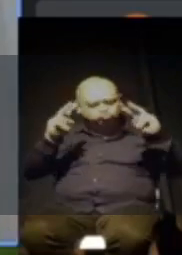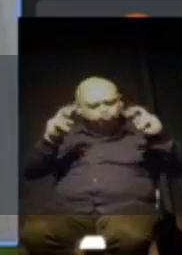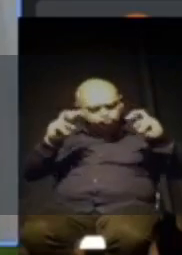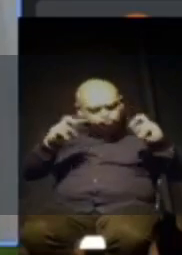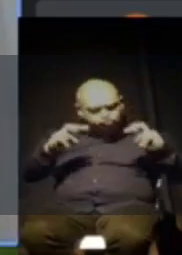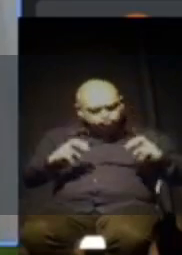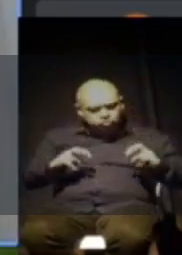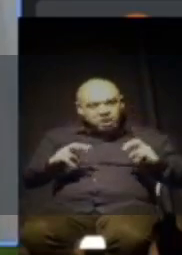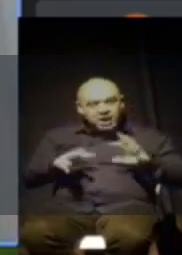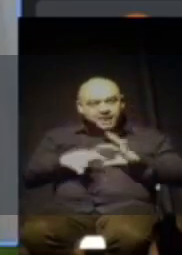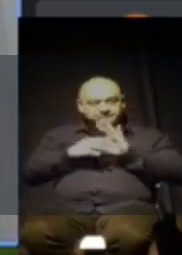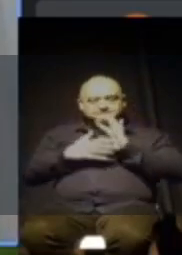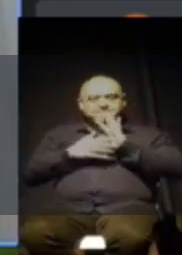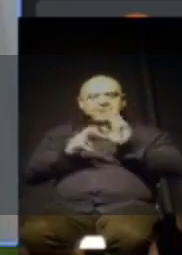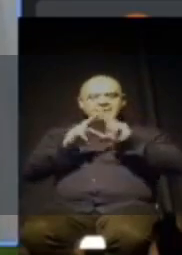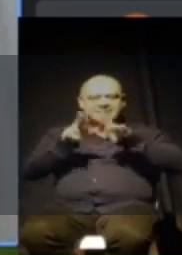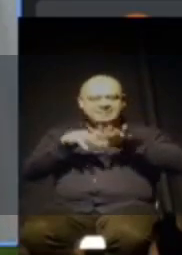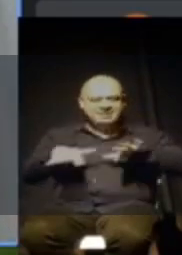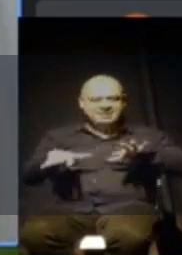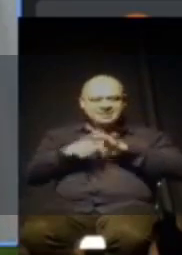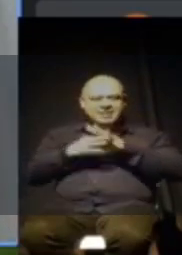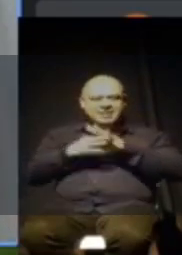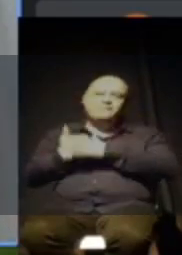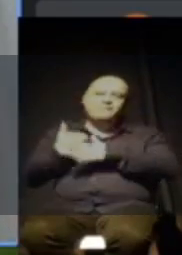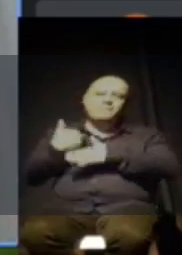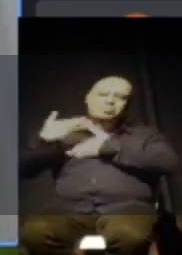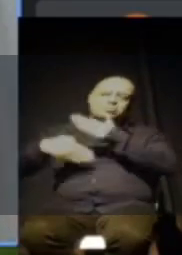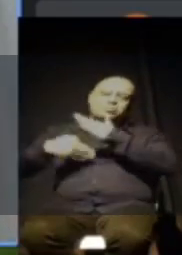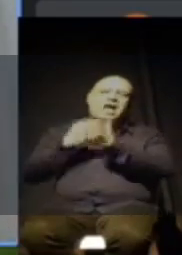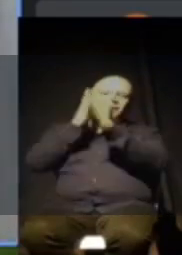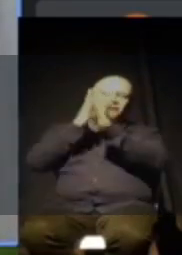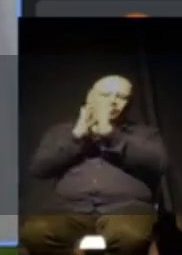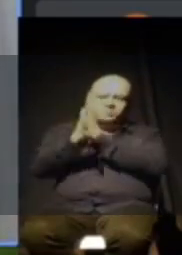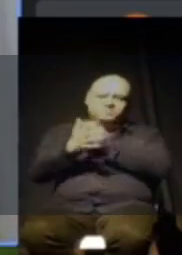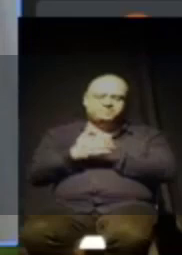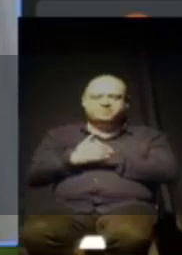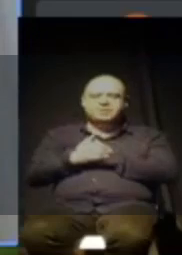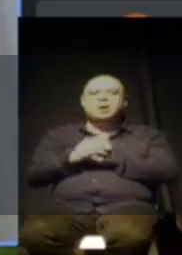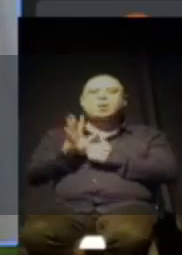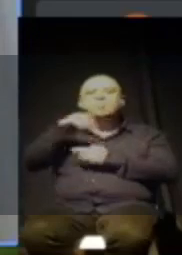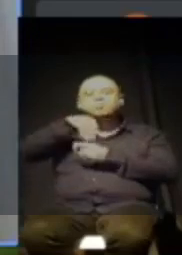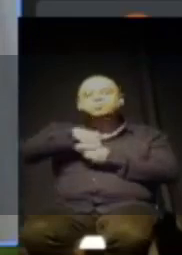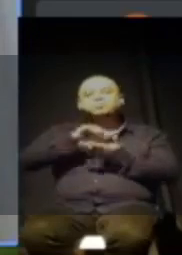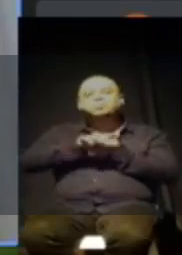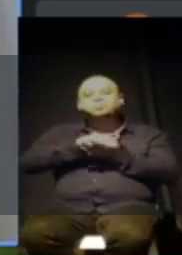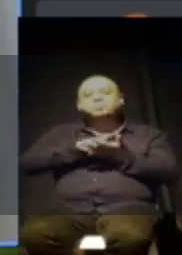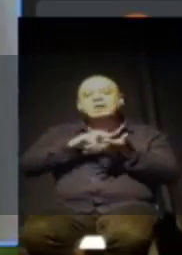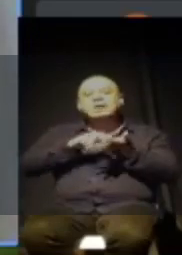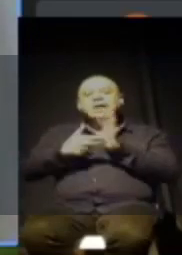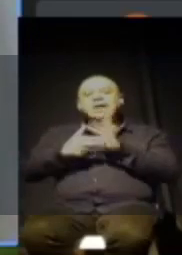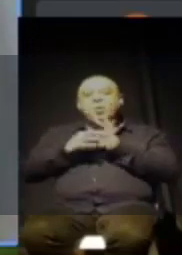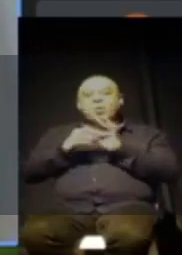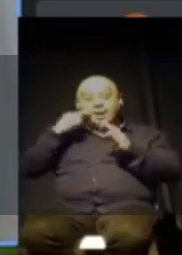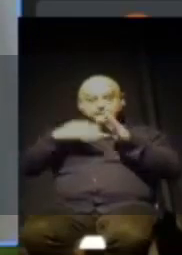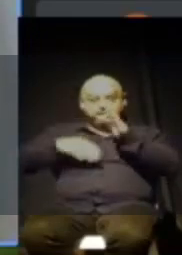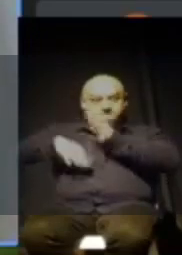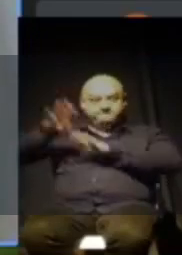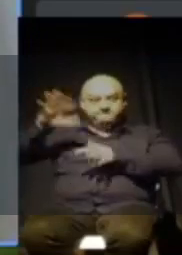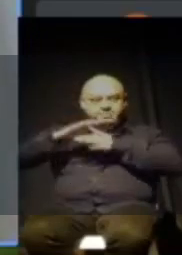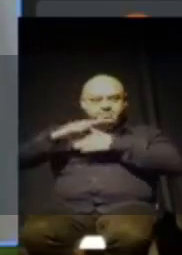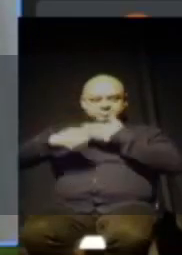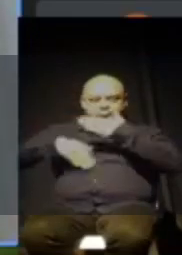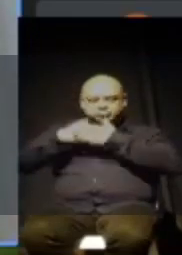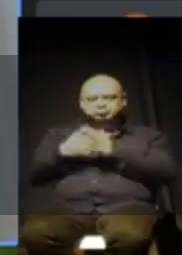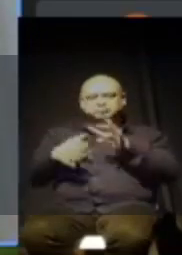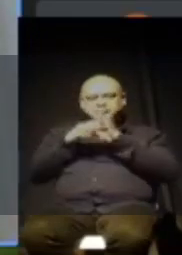globalidad profundizada como el apogeo, con el apogeo del Internet, la interacción y la abundancia de información. Esto conlleva además a un reto quirúrgico al